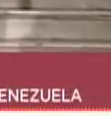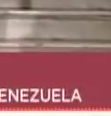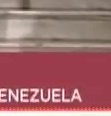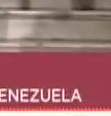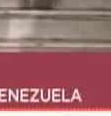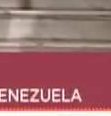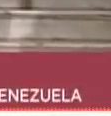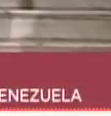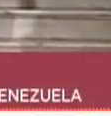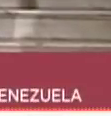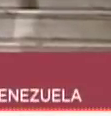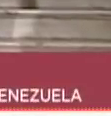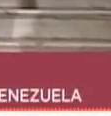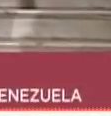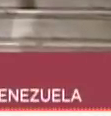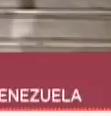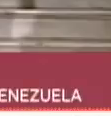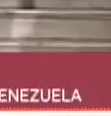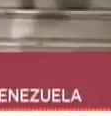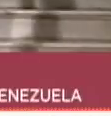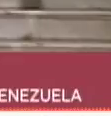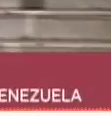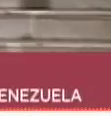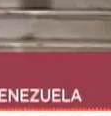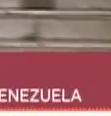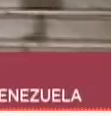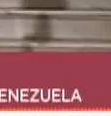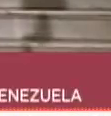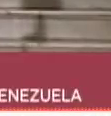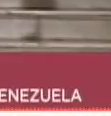las 7, ¿verdad? ¿Es la hora que tienen ustedes?